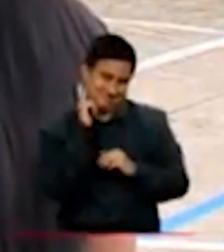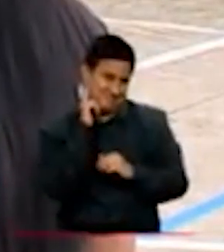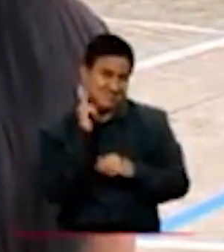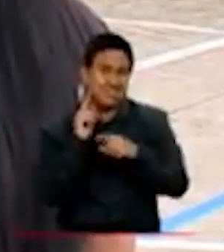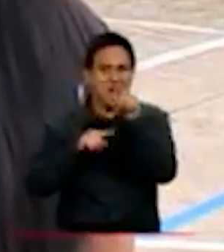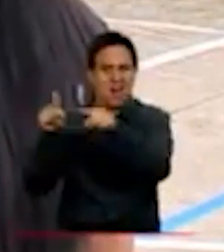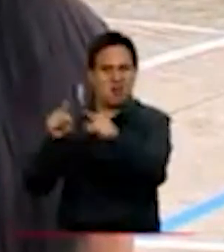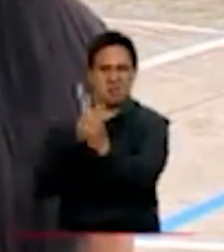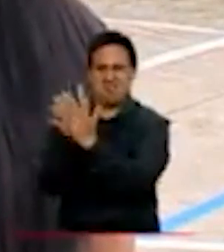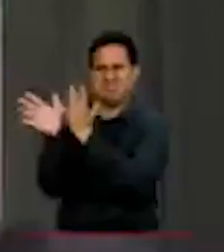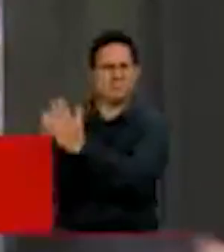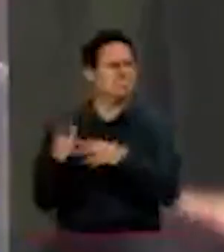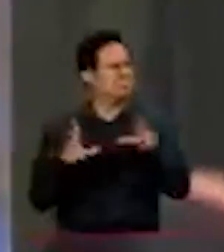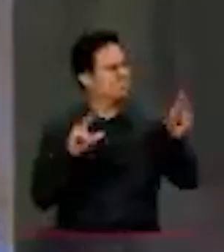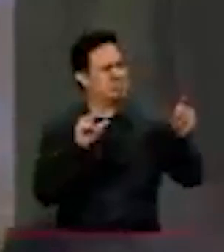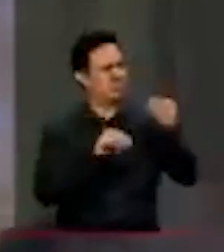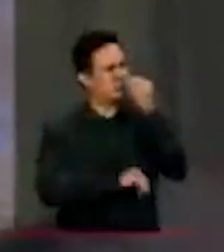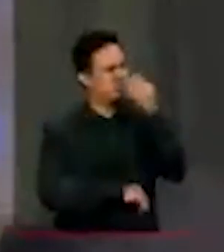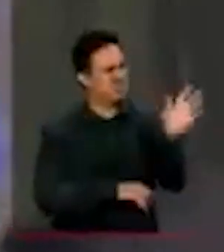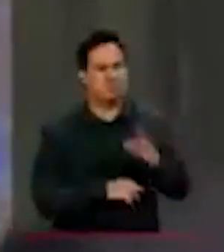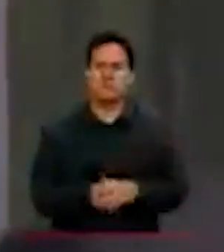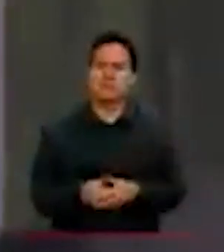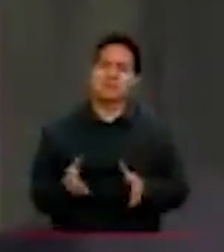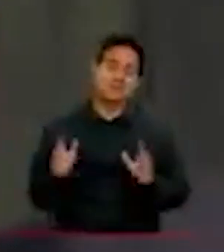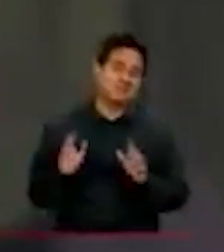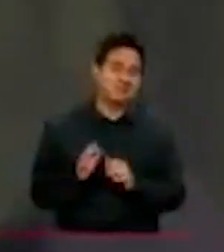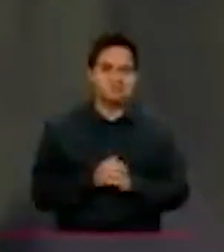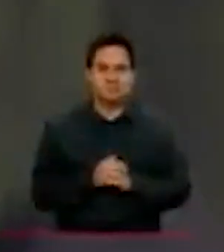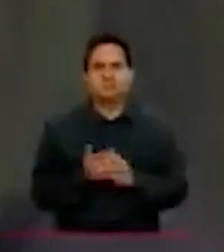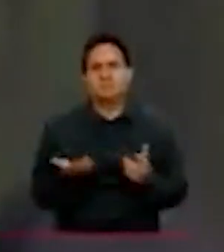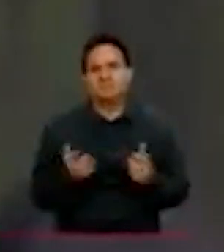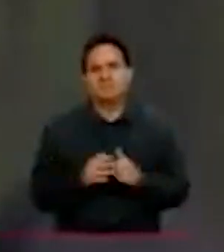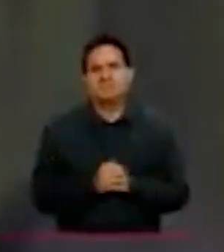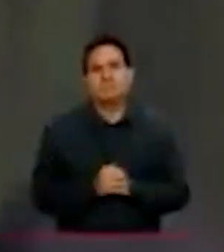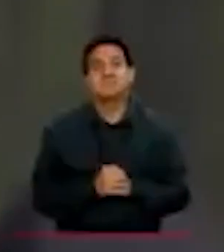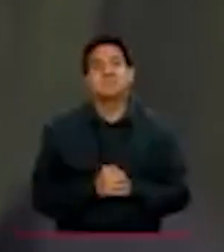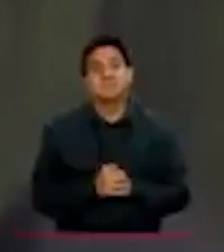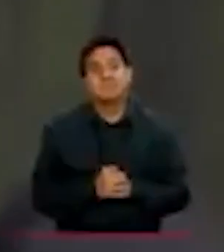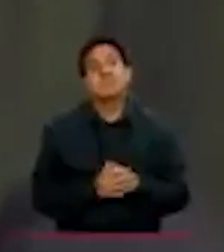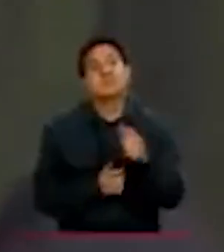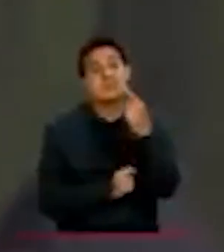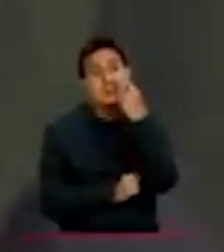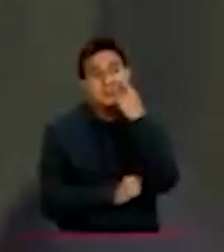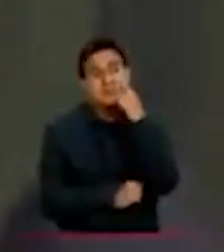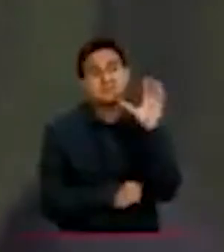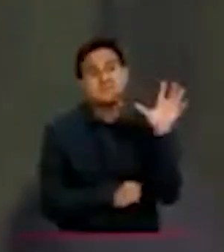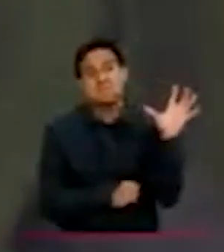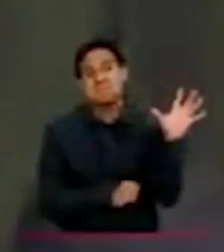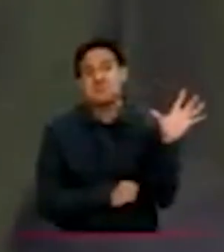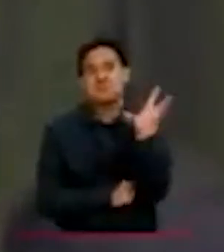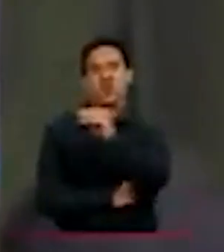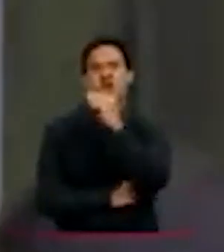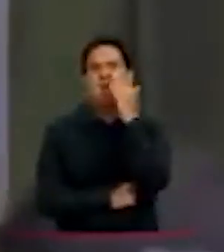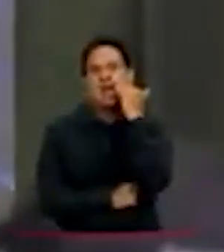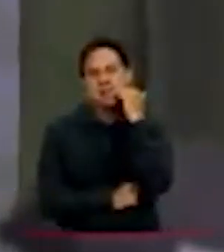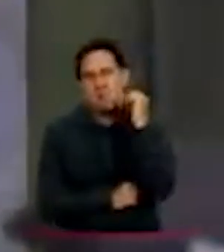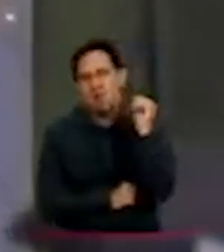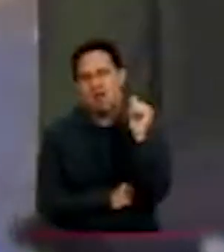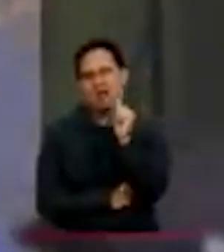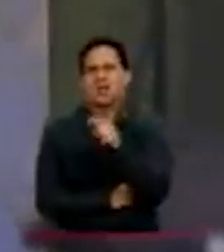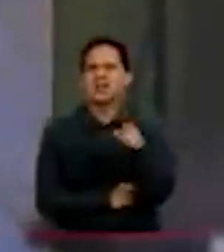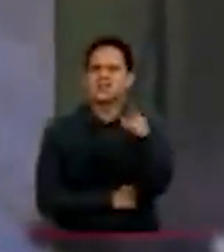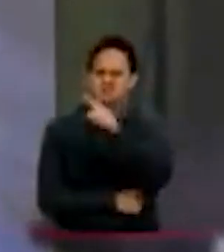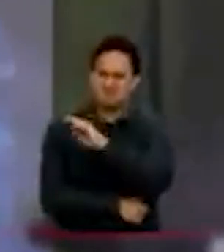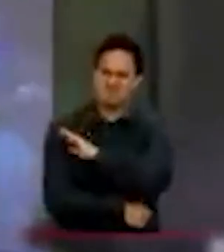que eso no era para mí. Voy a leerles un poema que dedico a todas esas mujeres